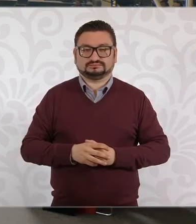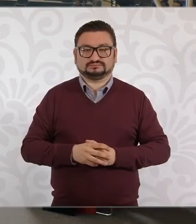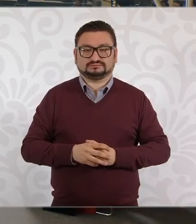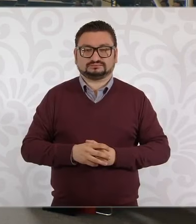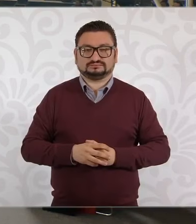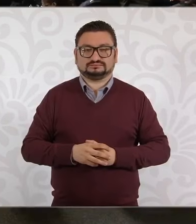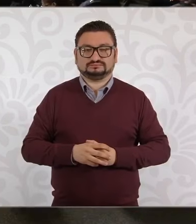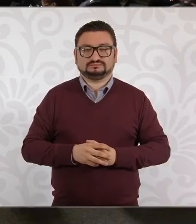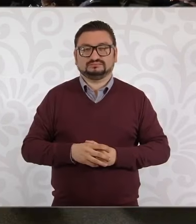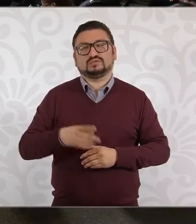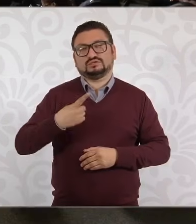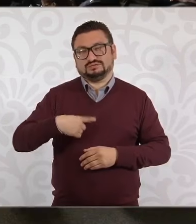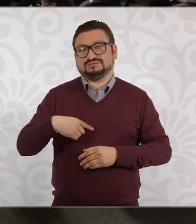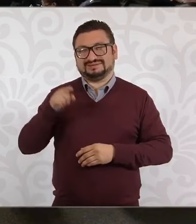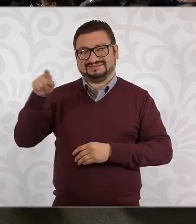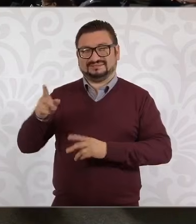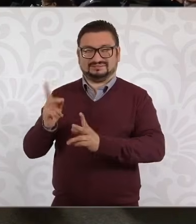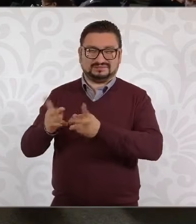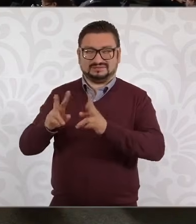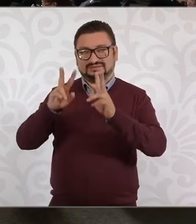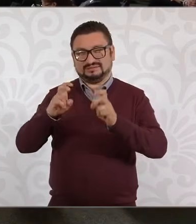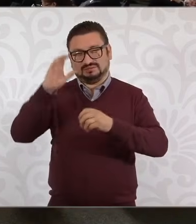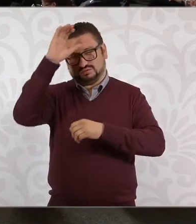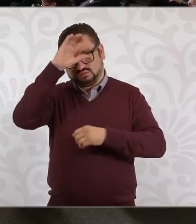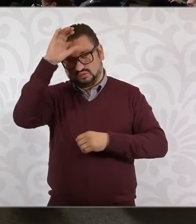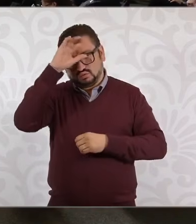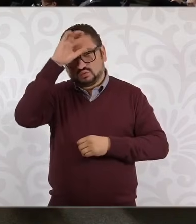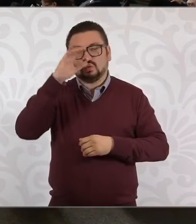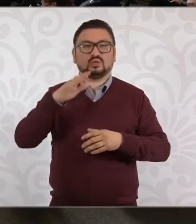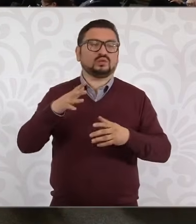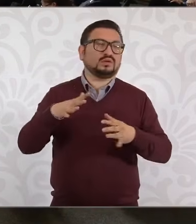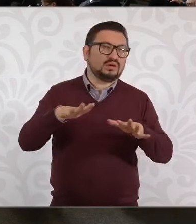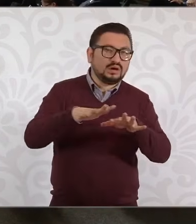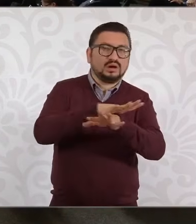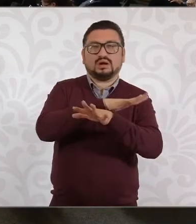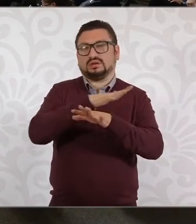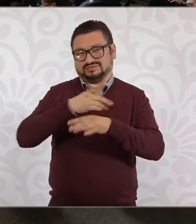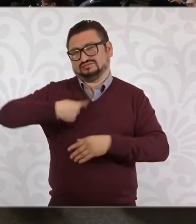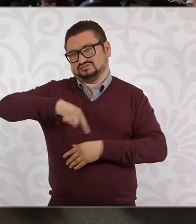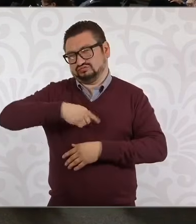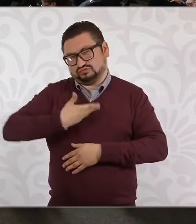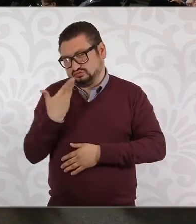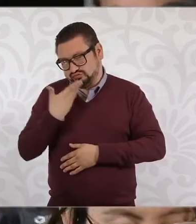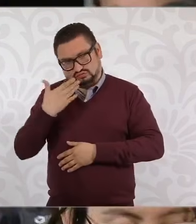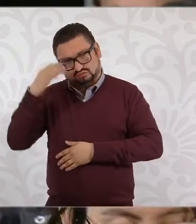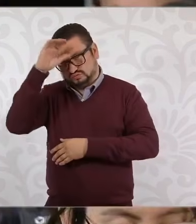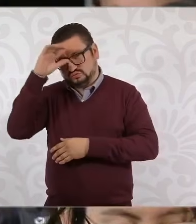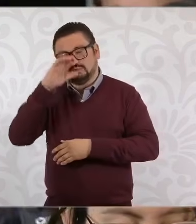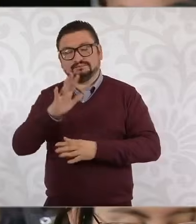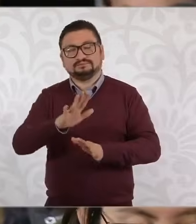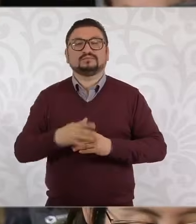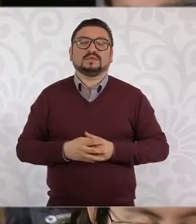obviamente hablamos mucho de cultura, de transformación de la vida cultural, que es a lo que nos dedicamos nosotros. Y